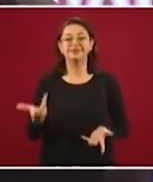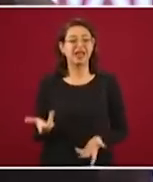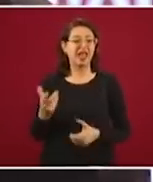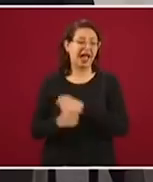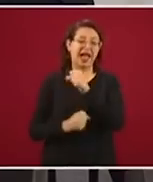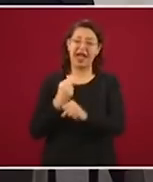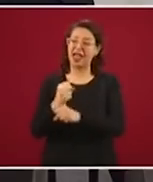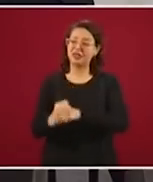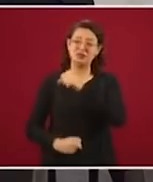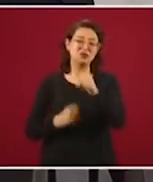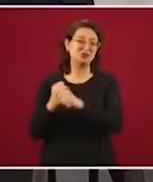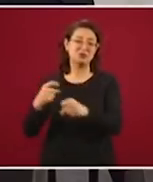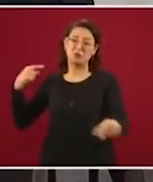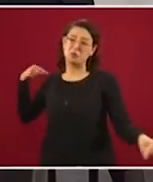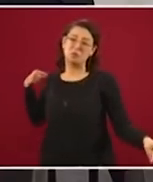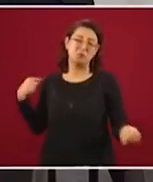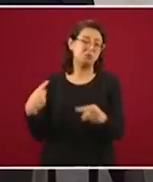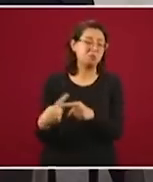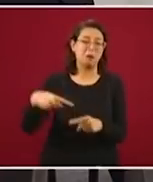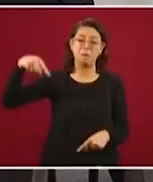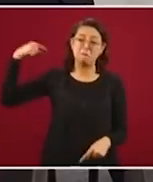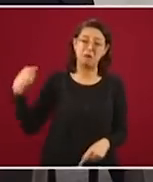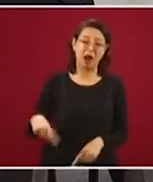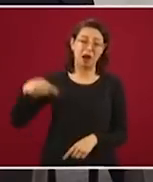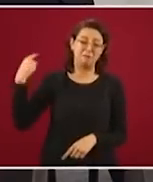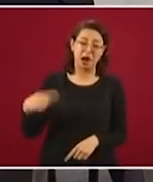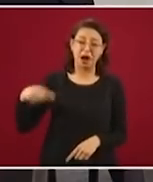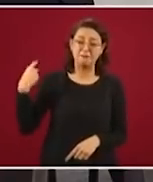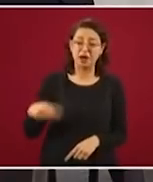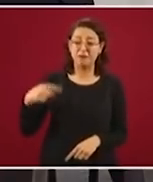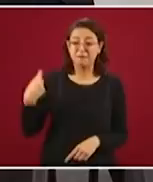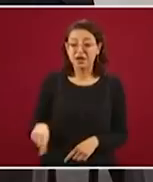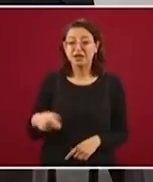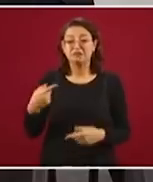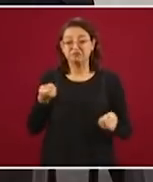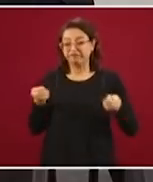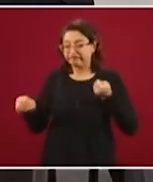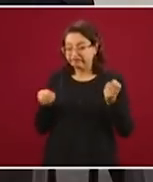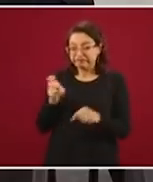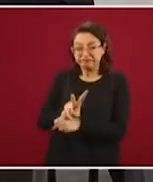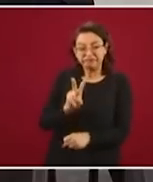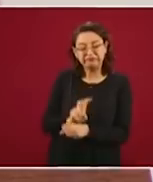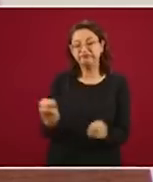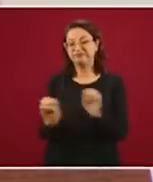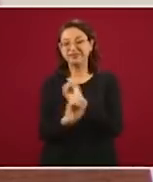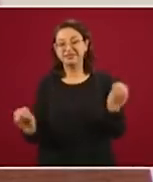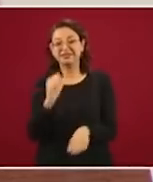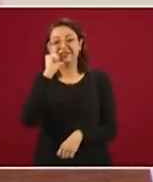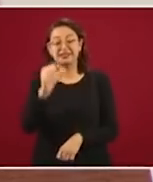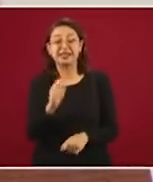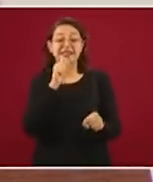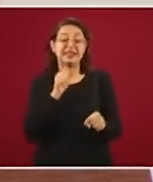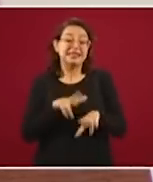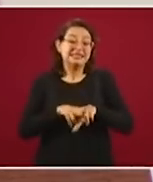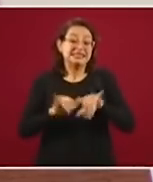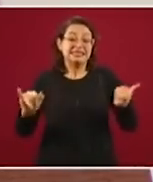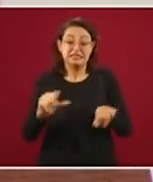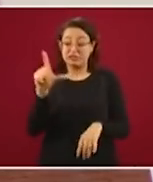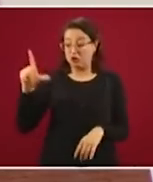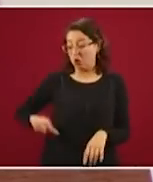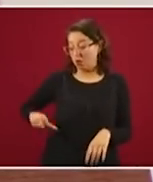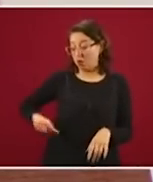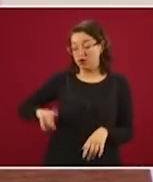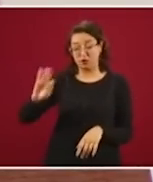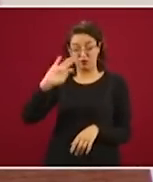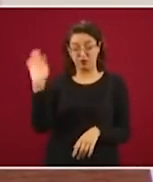ocurre y no está regulado, pero tampoco hay una entidad pública, por ejemplo, el gobierno federal, que en años o